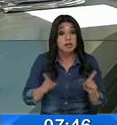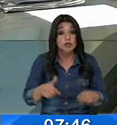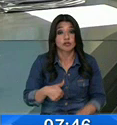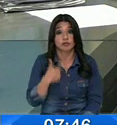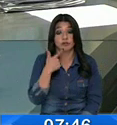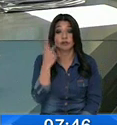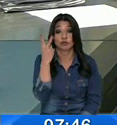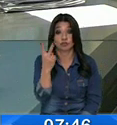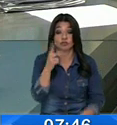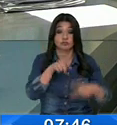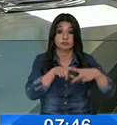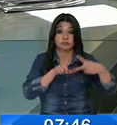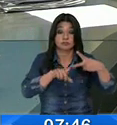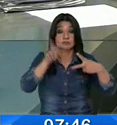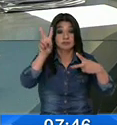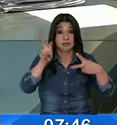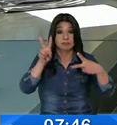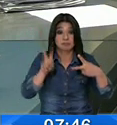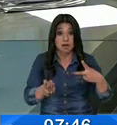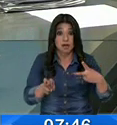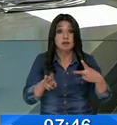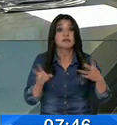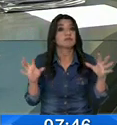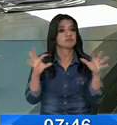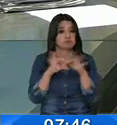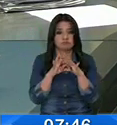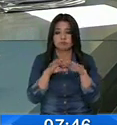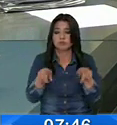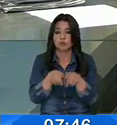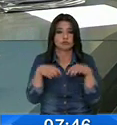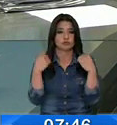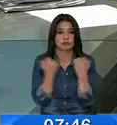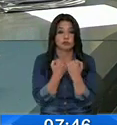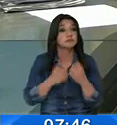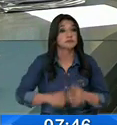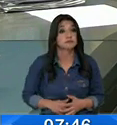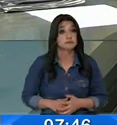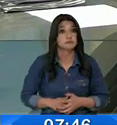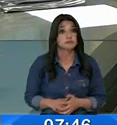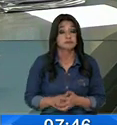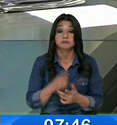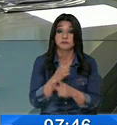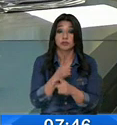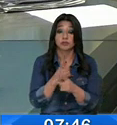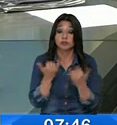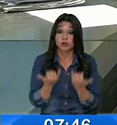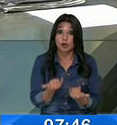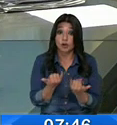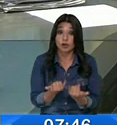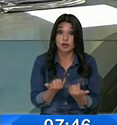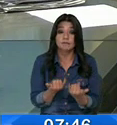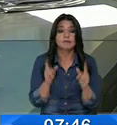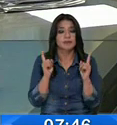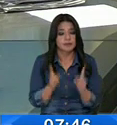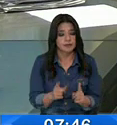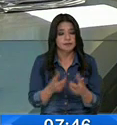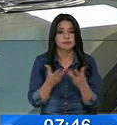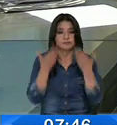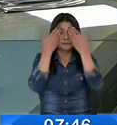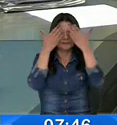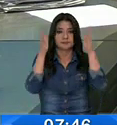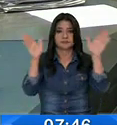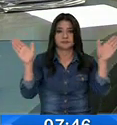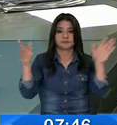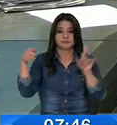son dos temas que atan al tema social y por lo tanto yo creo que este escenario que se da nosotros estamos abiertos para